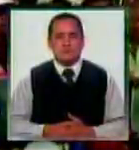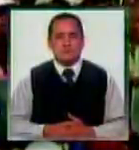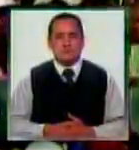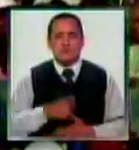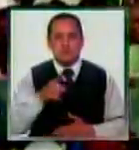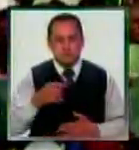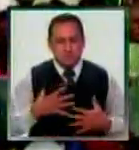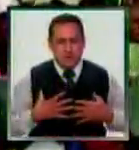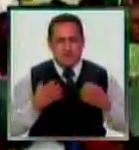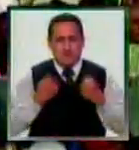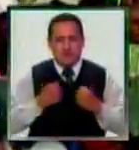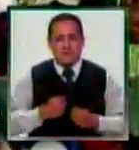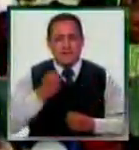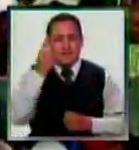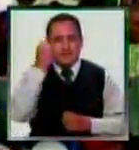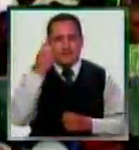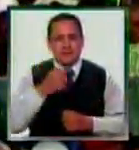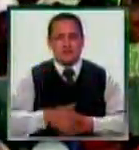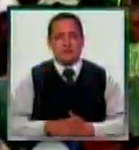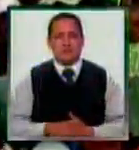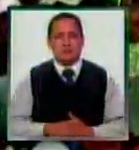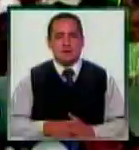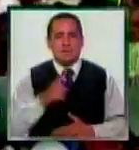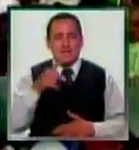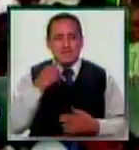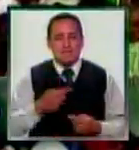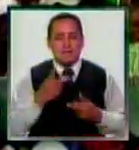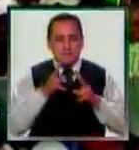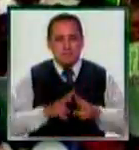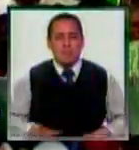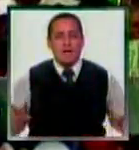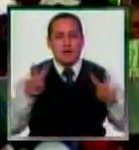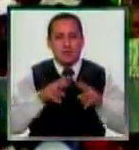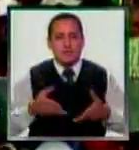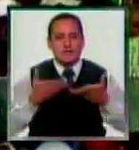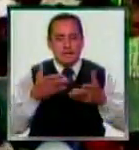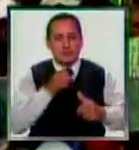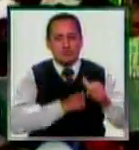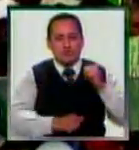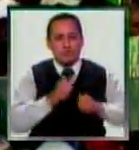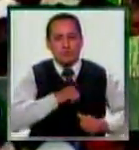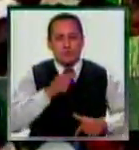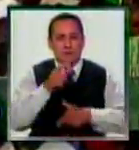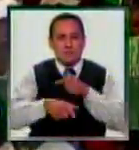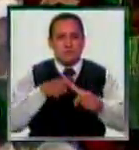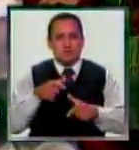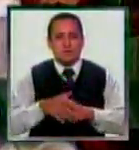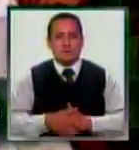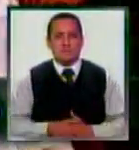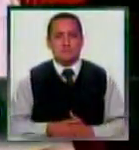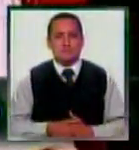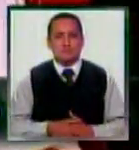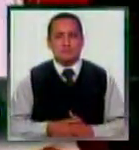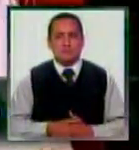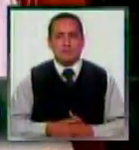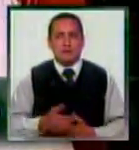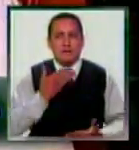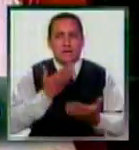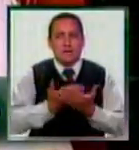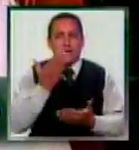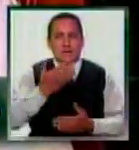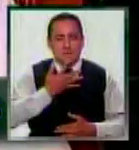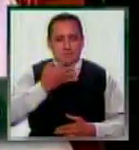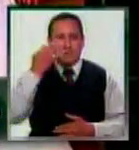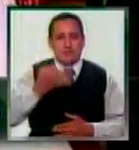Tuvo las agallas de entender y de revalorar el sufrimiento de nuestro pueblo. Gracias de